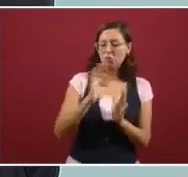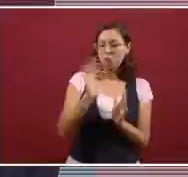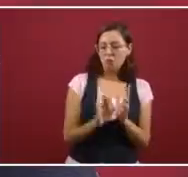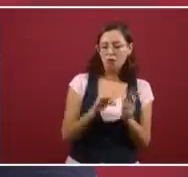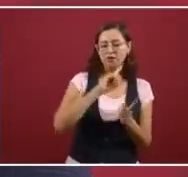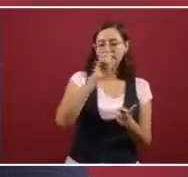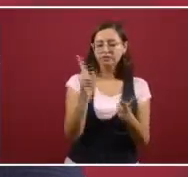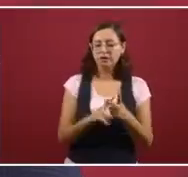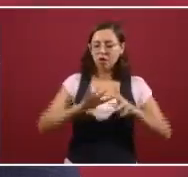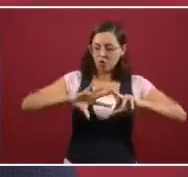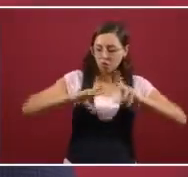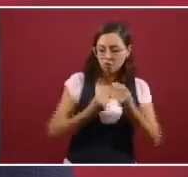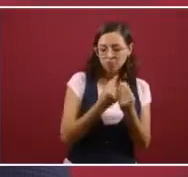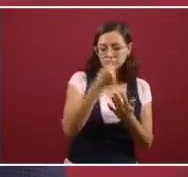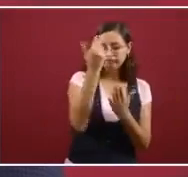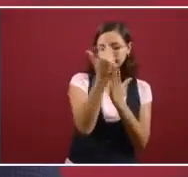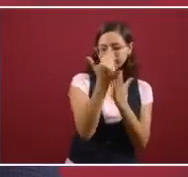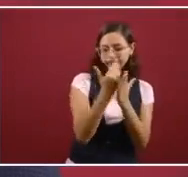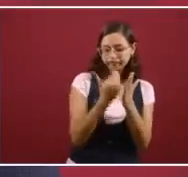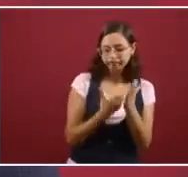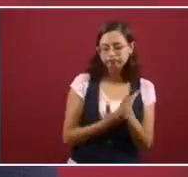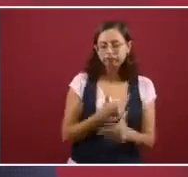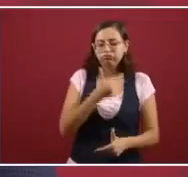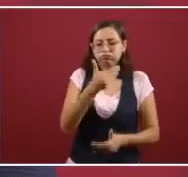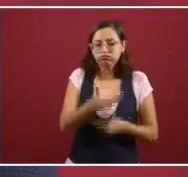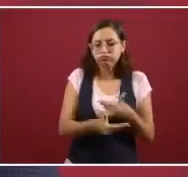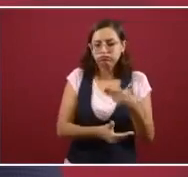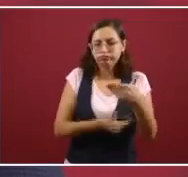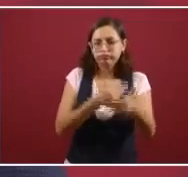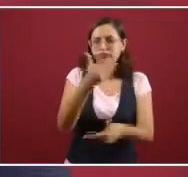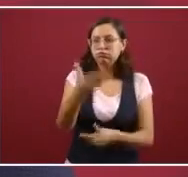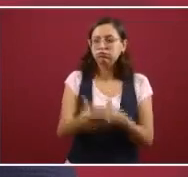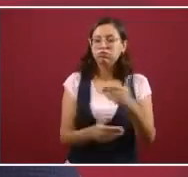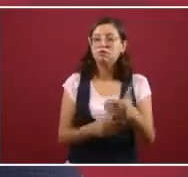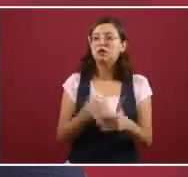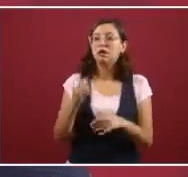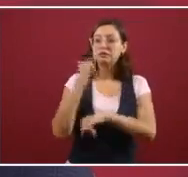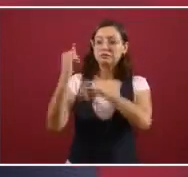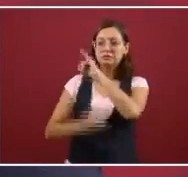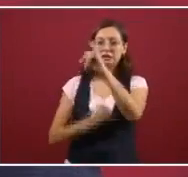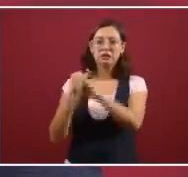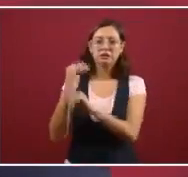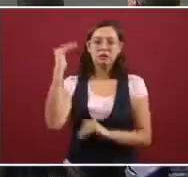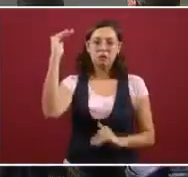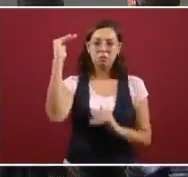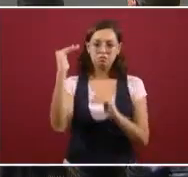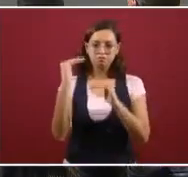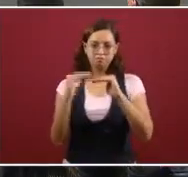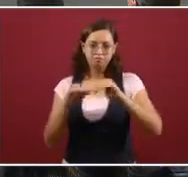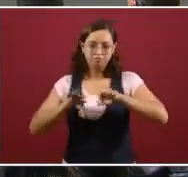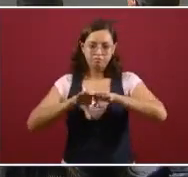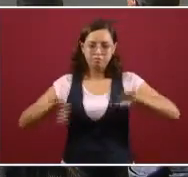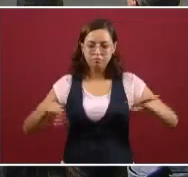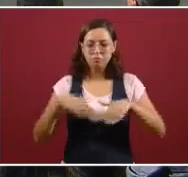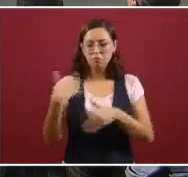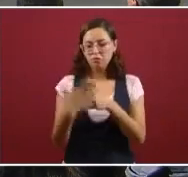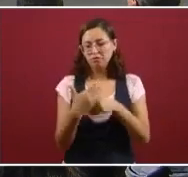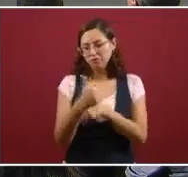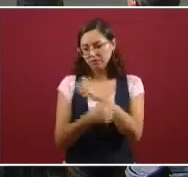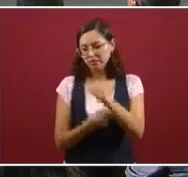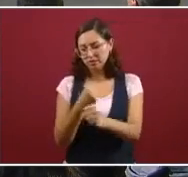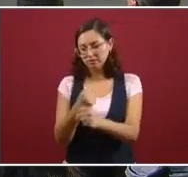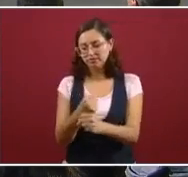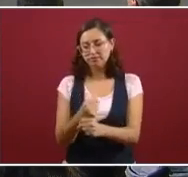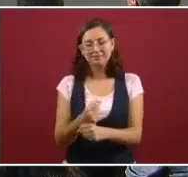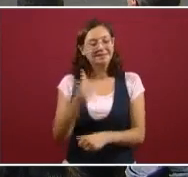de sus parámetros puedan converger gradualmente a dichos estándares internacionales hacia finales de su administración, siempre con